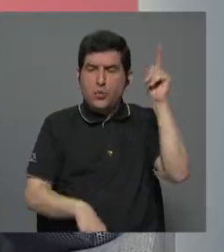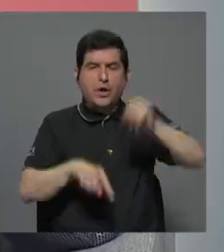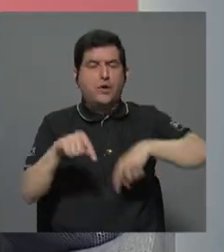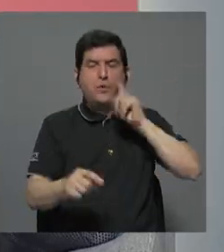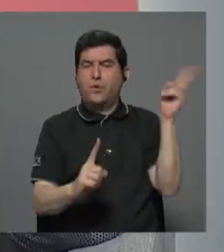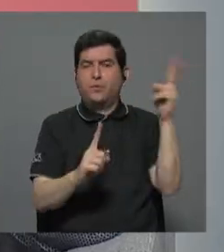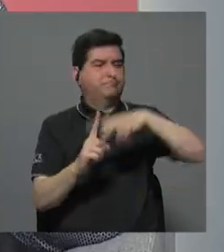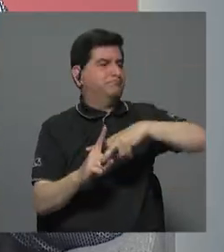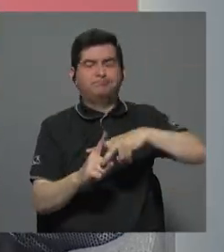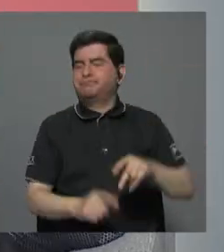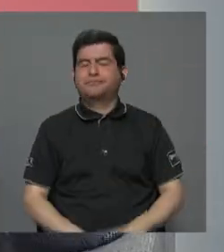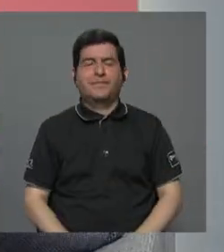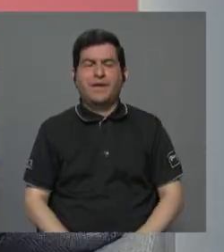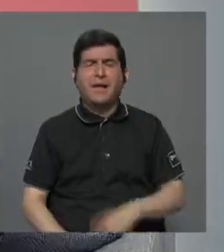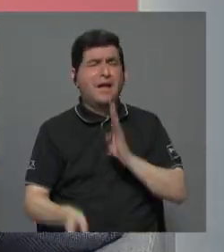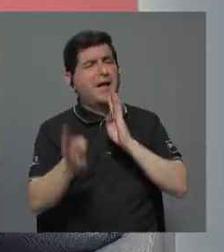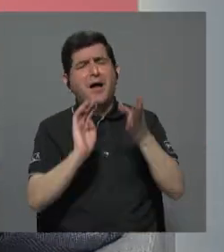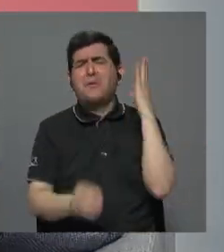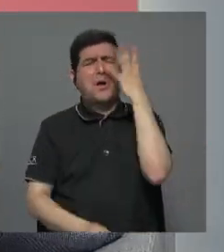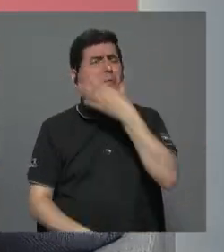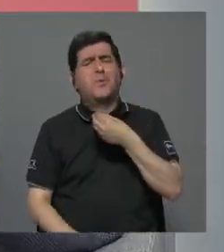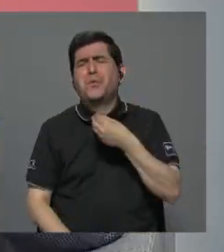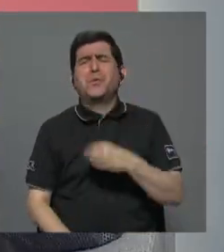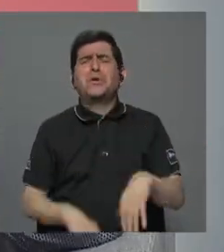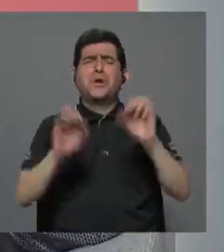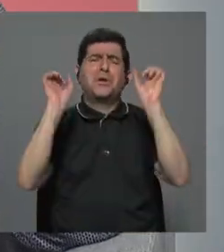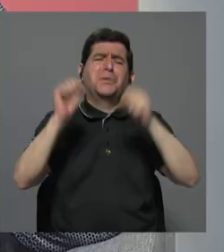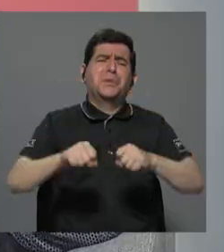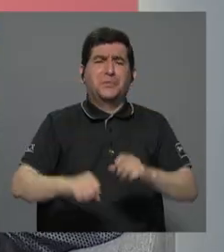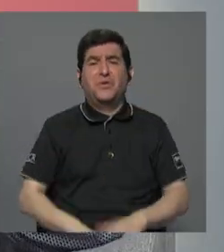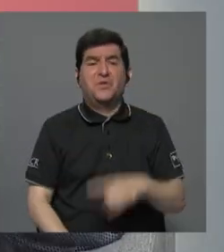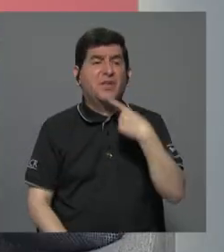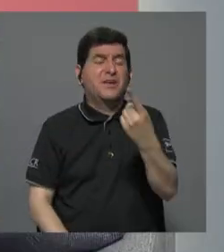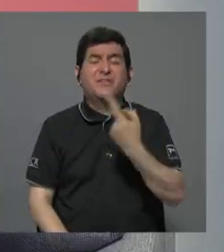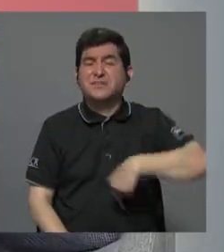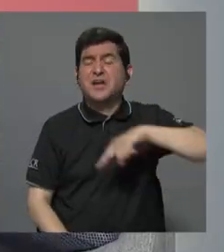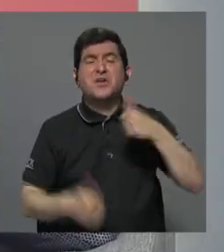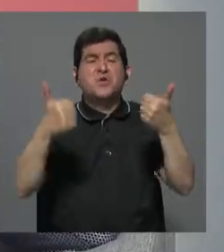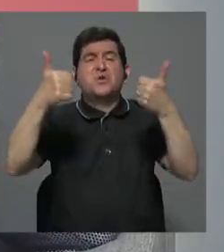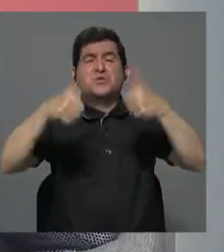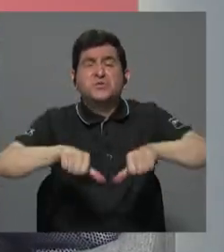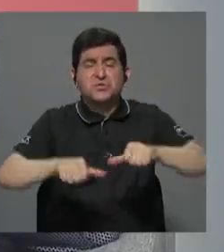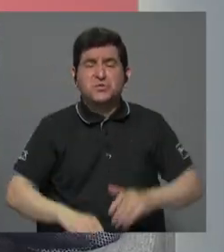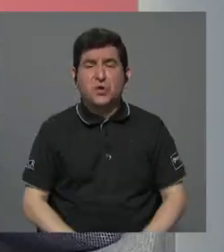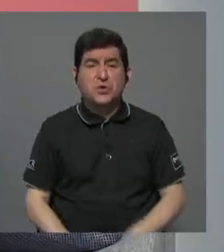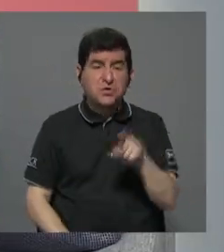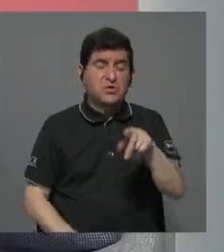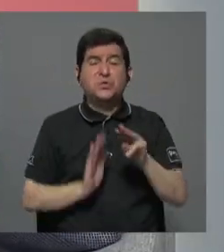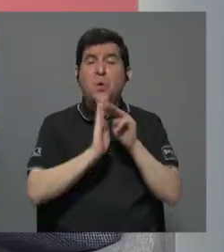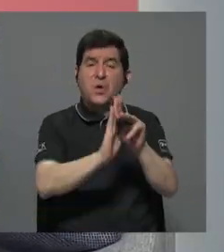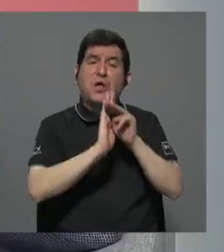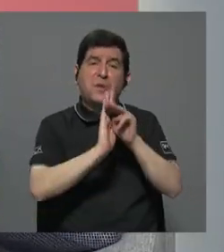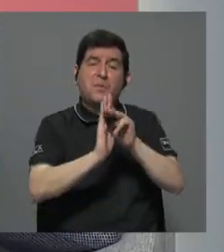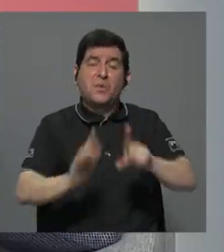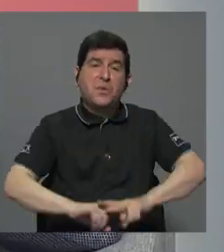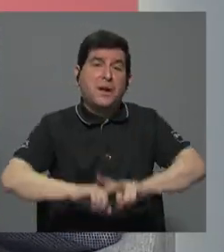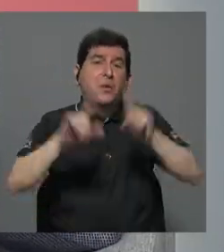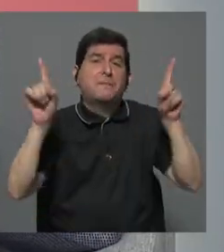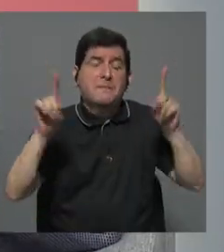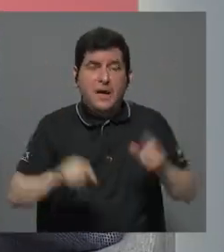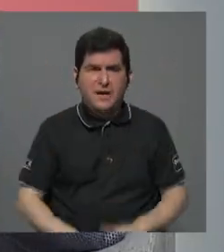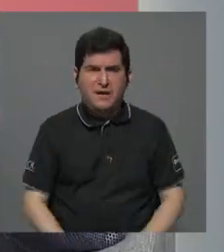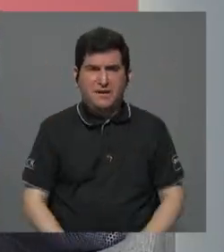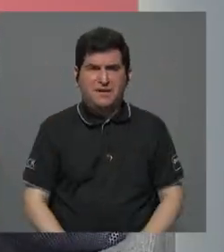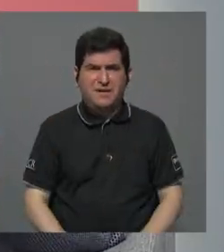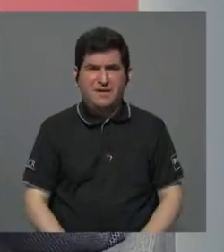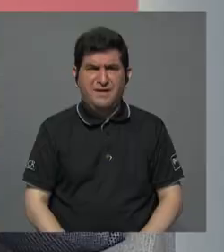poder ejecutarlo entonces aquí podemos hablar muy bonito al aura aquí podemos decir que estamos de acuerdo con este con este modelo pero a